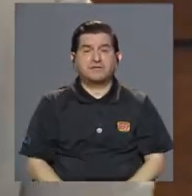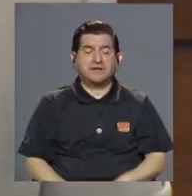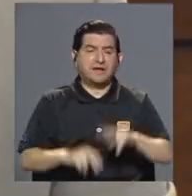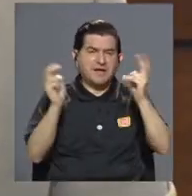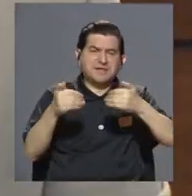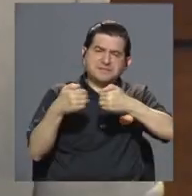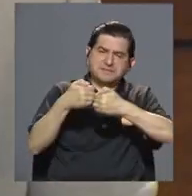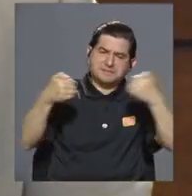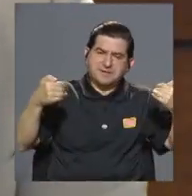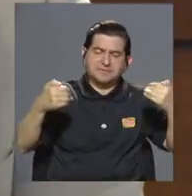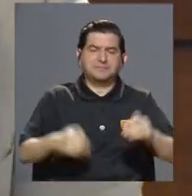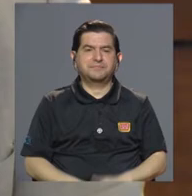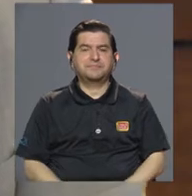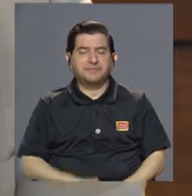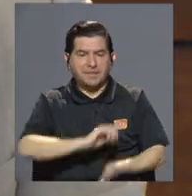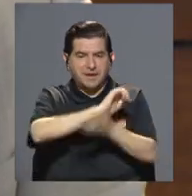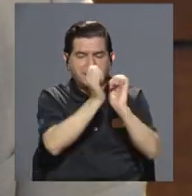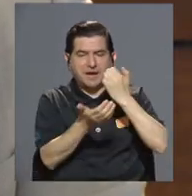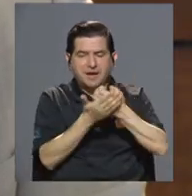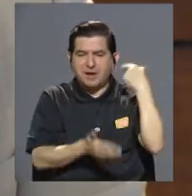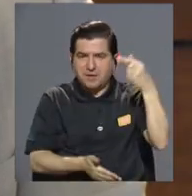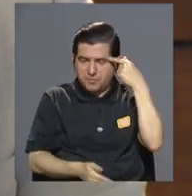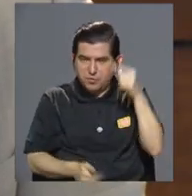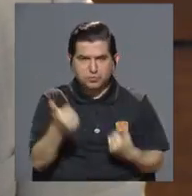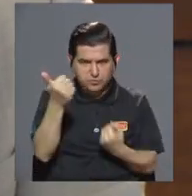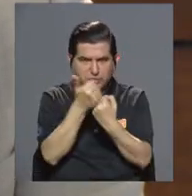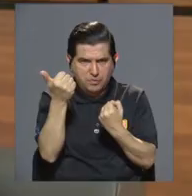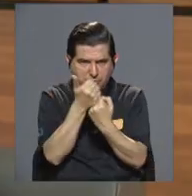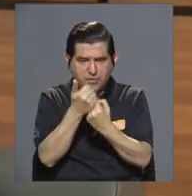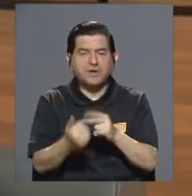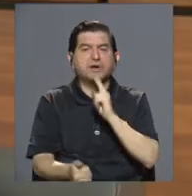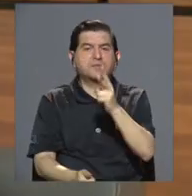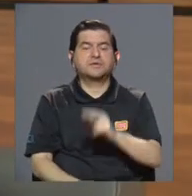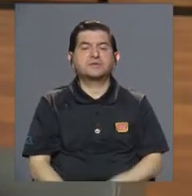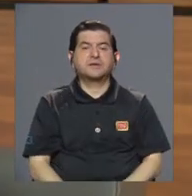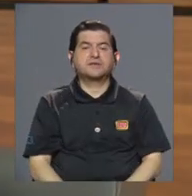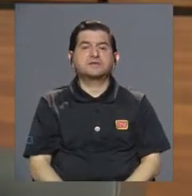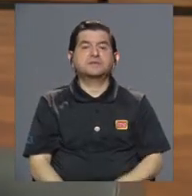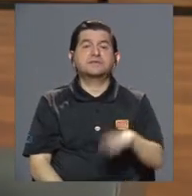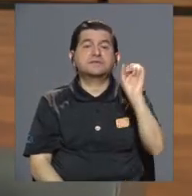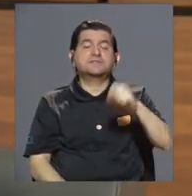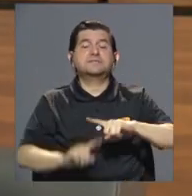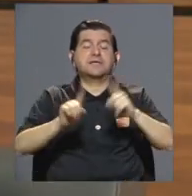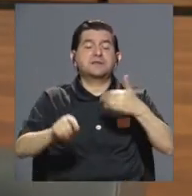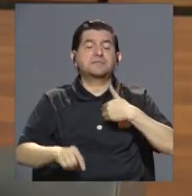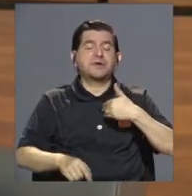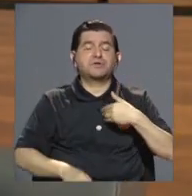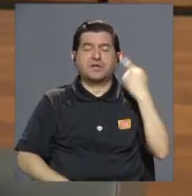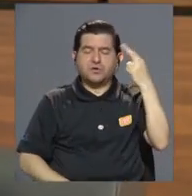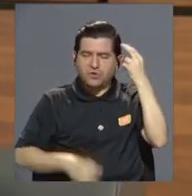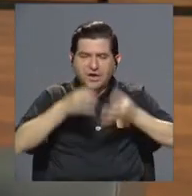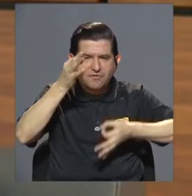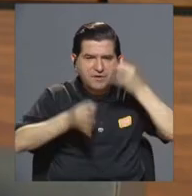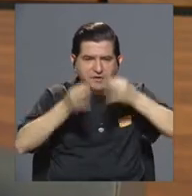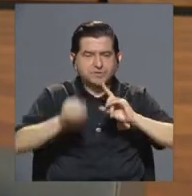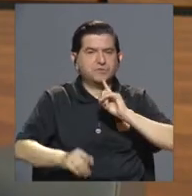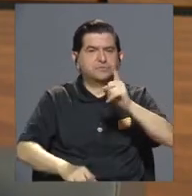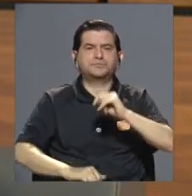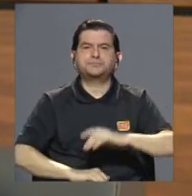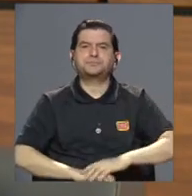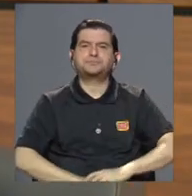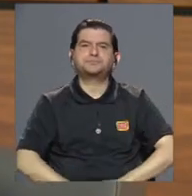aparte. Reforma fiscal. Usted ha estado a favor de la reforma fiscal, ¿cierto? Sí, pero tengo que justificar esa respuesta. Por favor, por